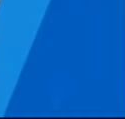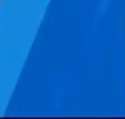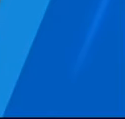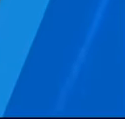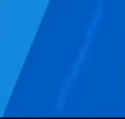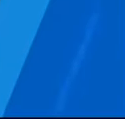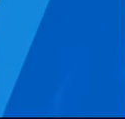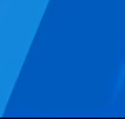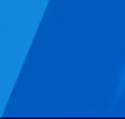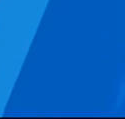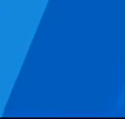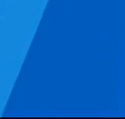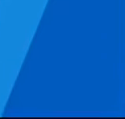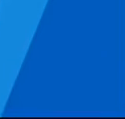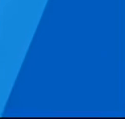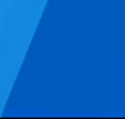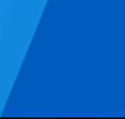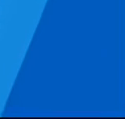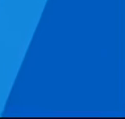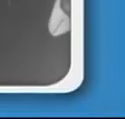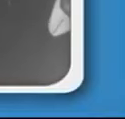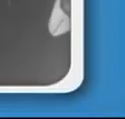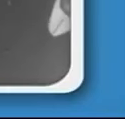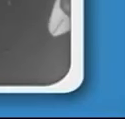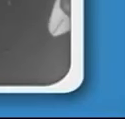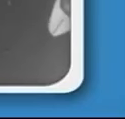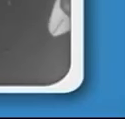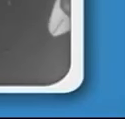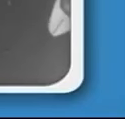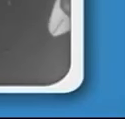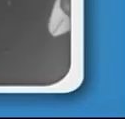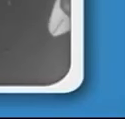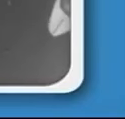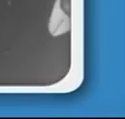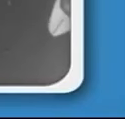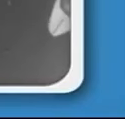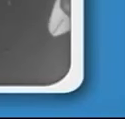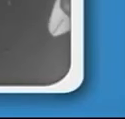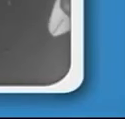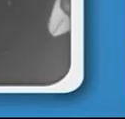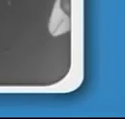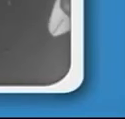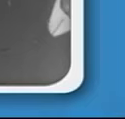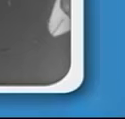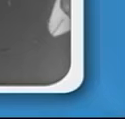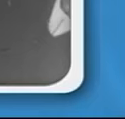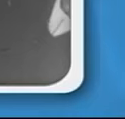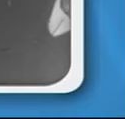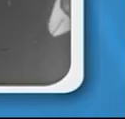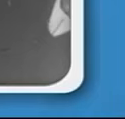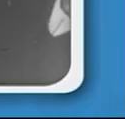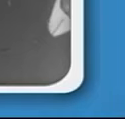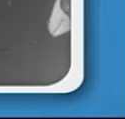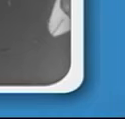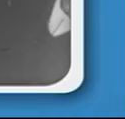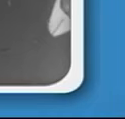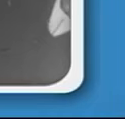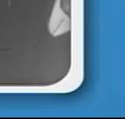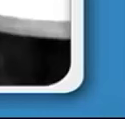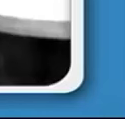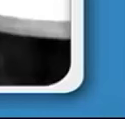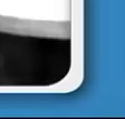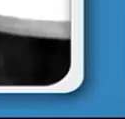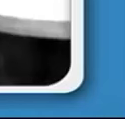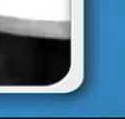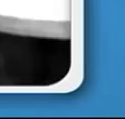Economista y sobre todo destacado revolucionario cubano, Carlos Rafael Rodríguez ejerció el periodismo y fue un